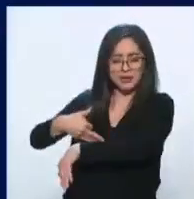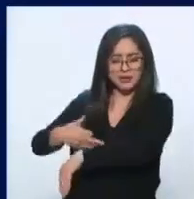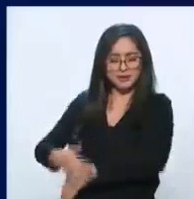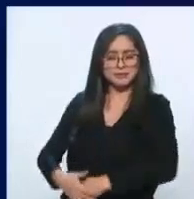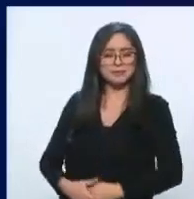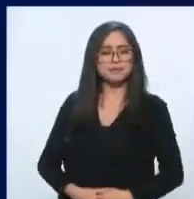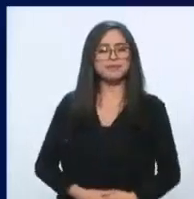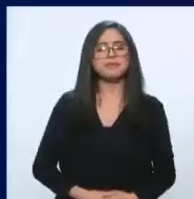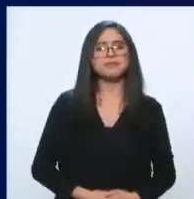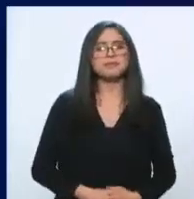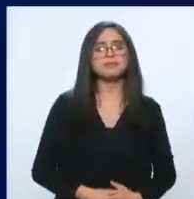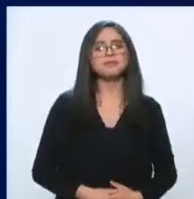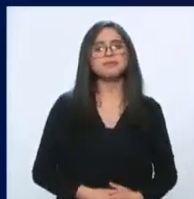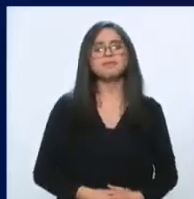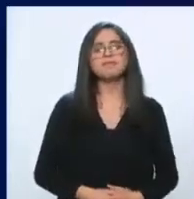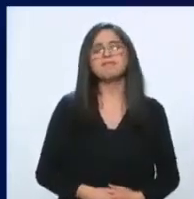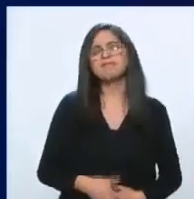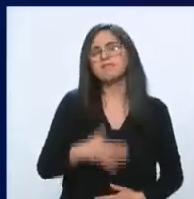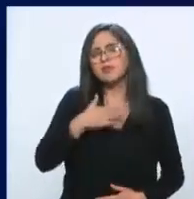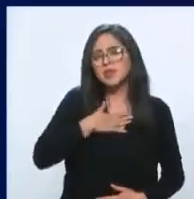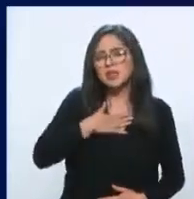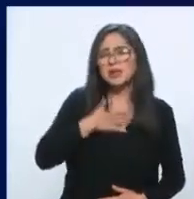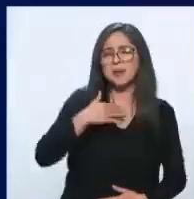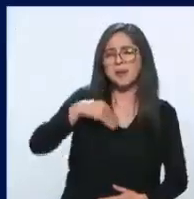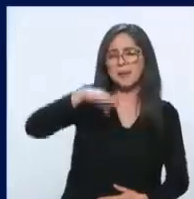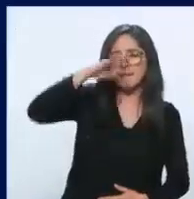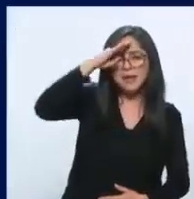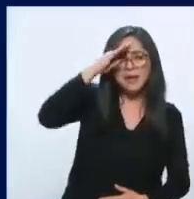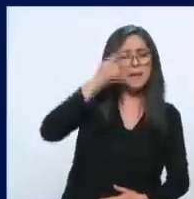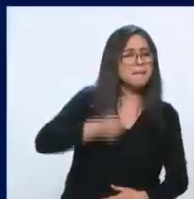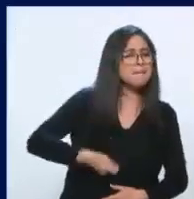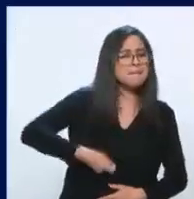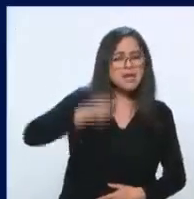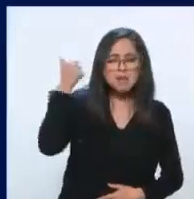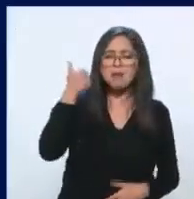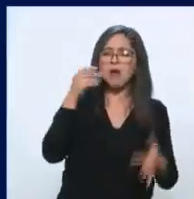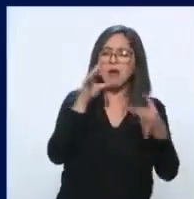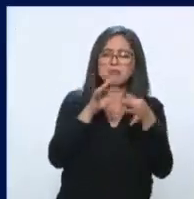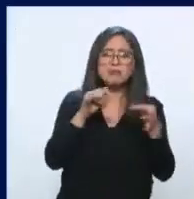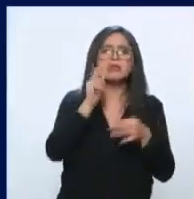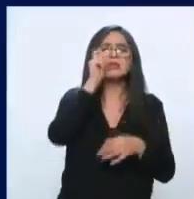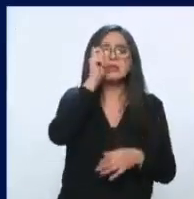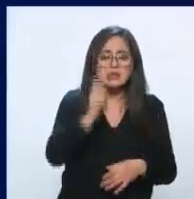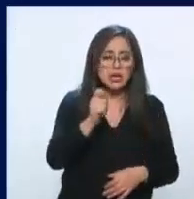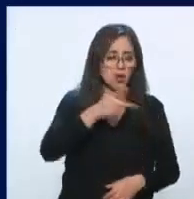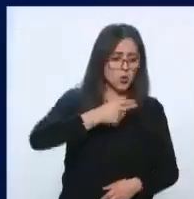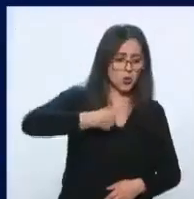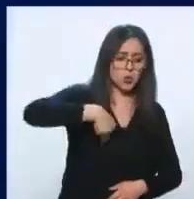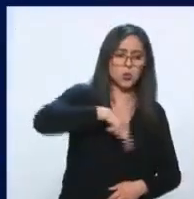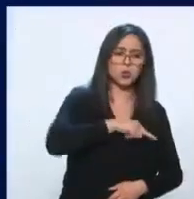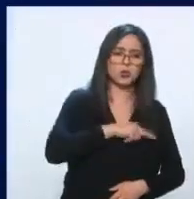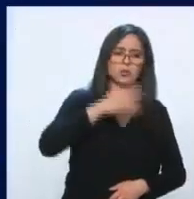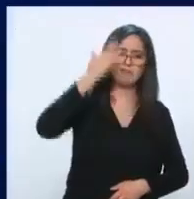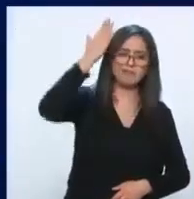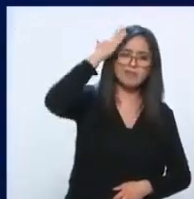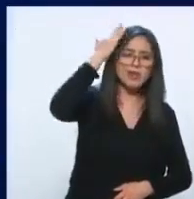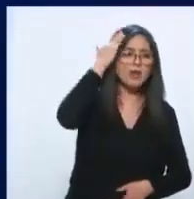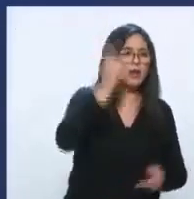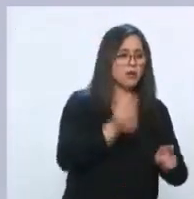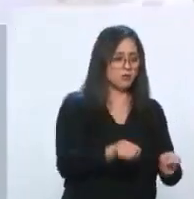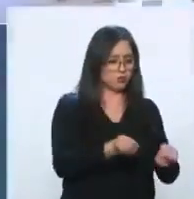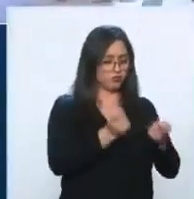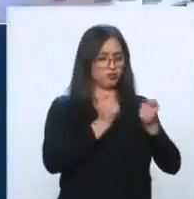una realidad que tenemos que destacar. Primero que nada, es sacar que nosotros, como desde nuestro